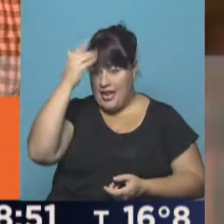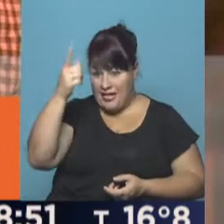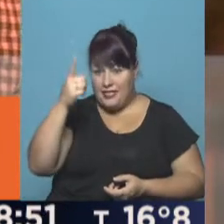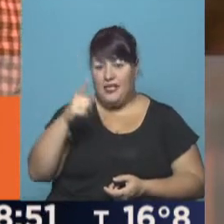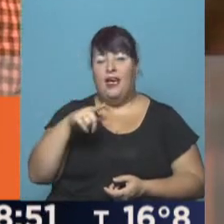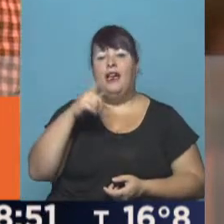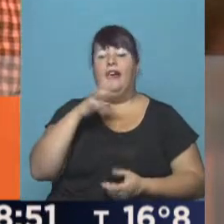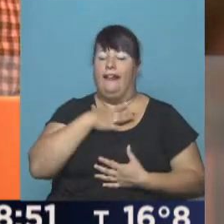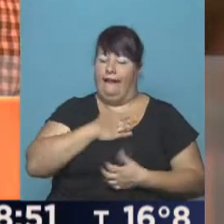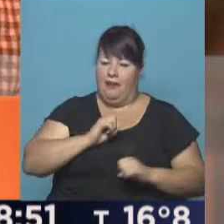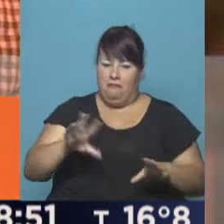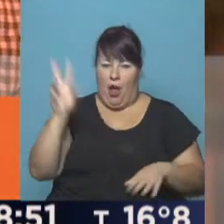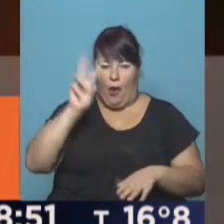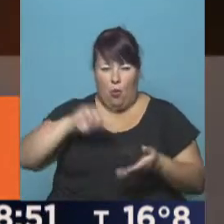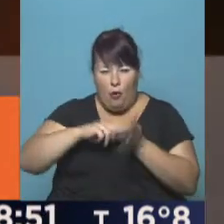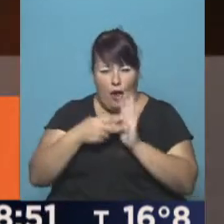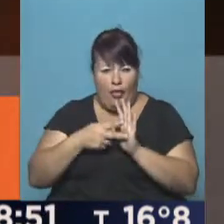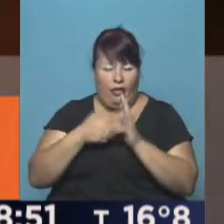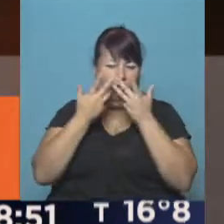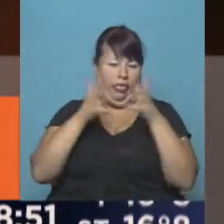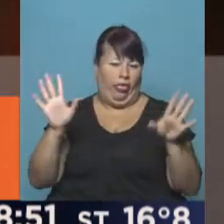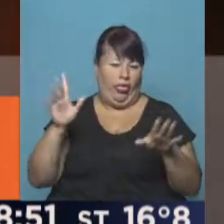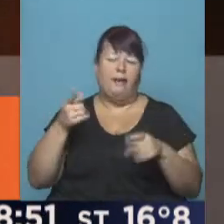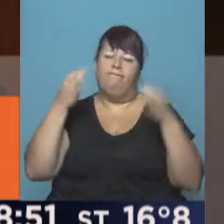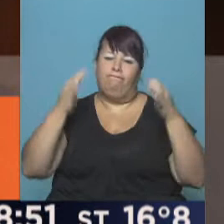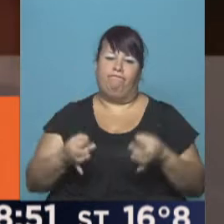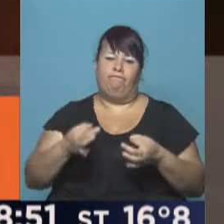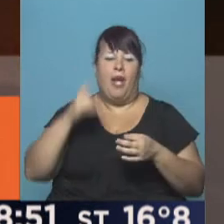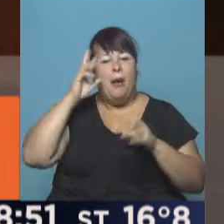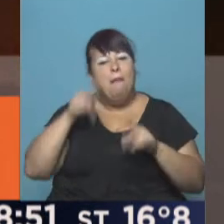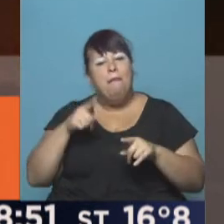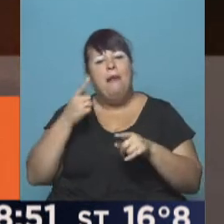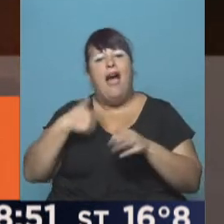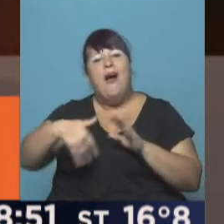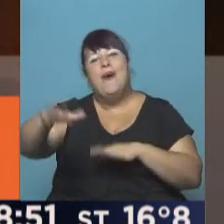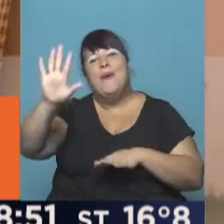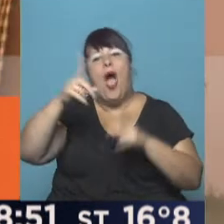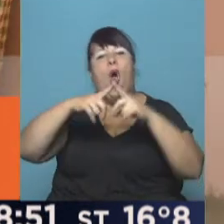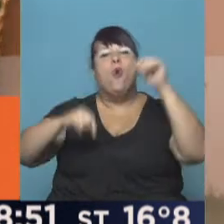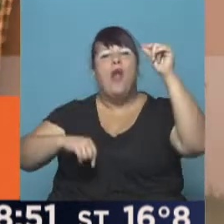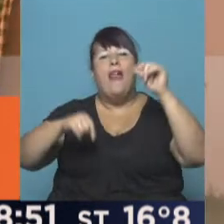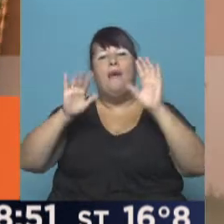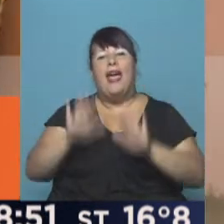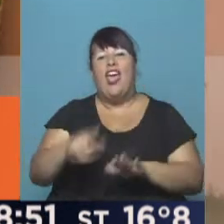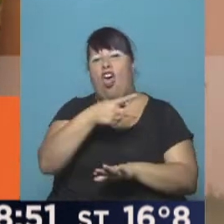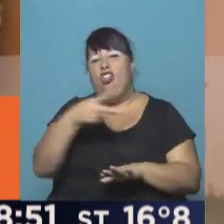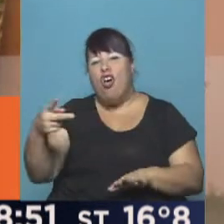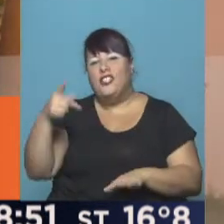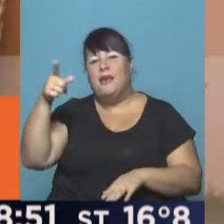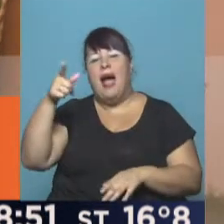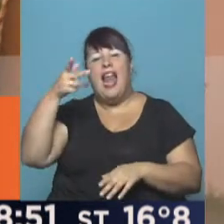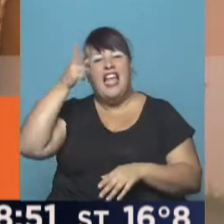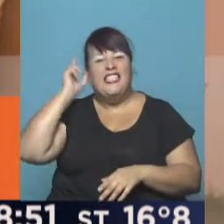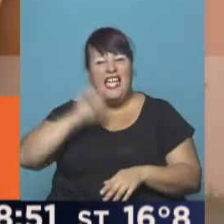y la amarga realidad de su país hizo que terminaran convirtiendo la planificación de lo que iba a ser una luna de miel de 15 días en Santiago de